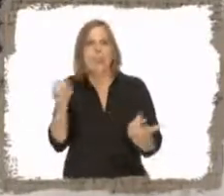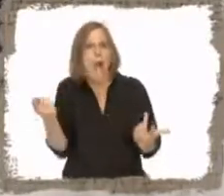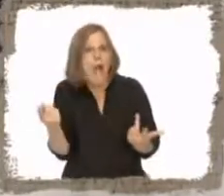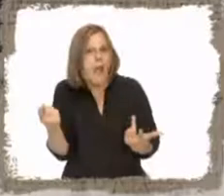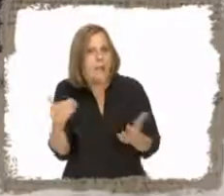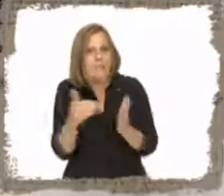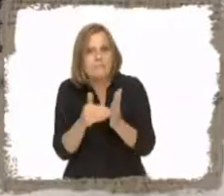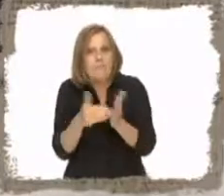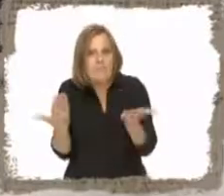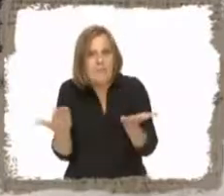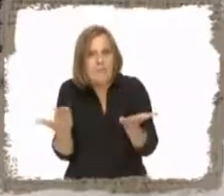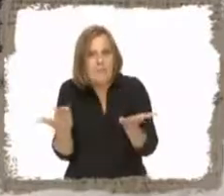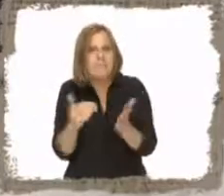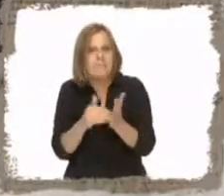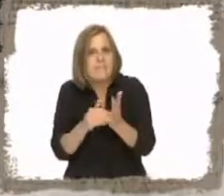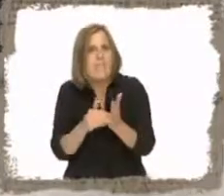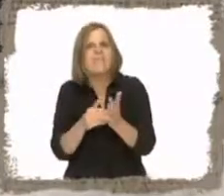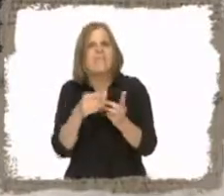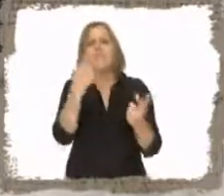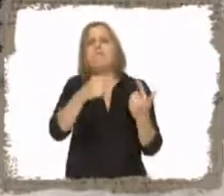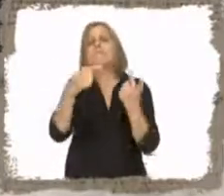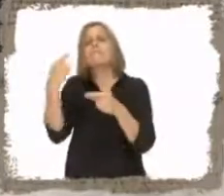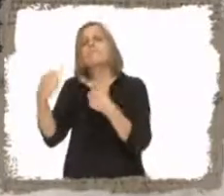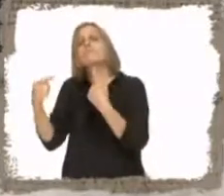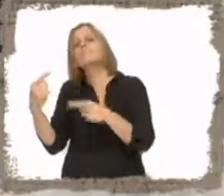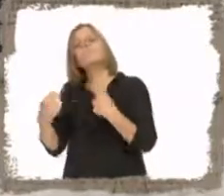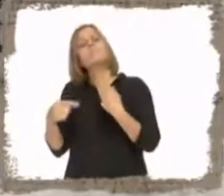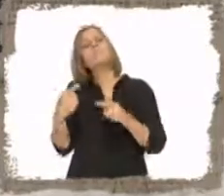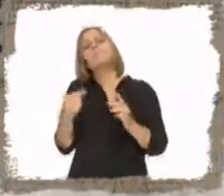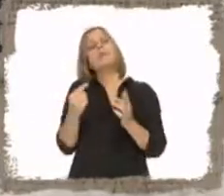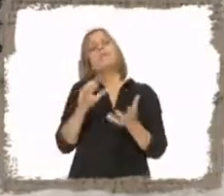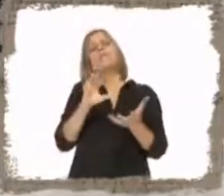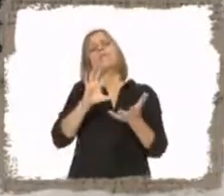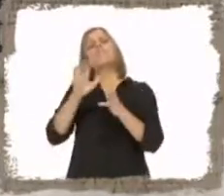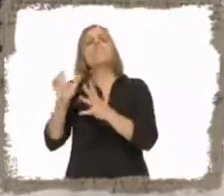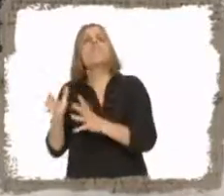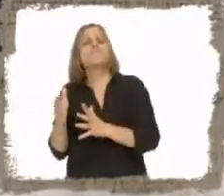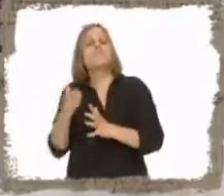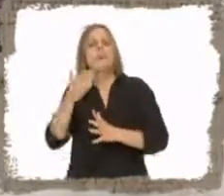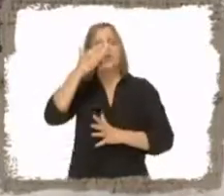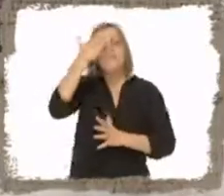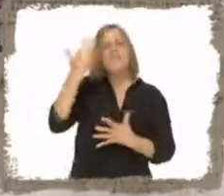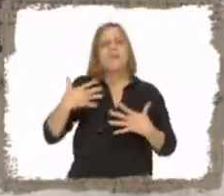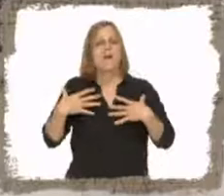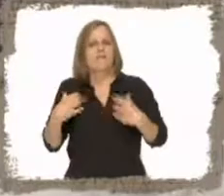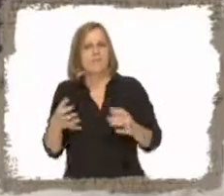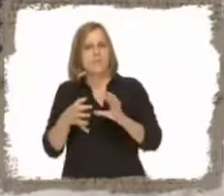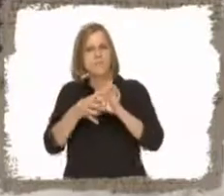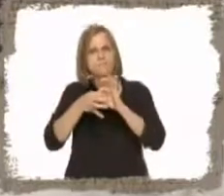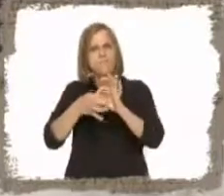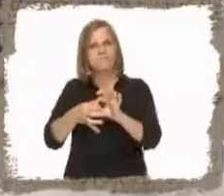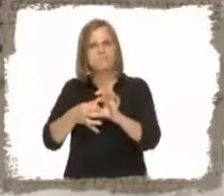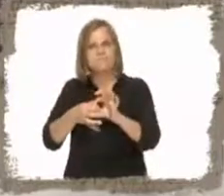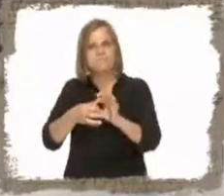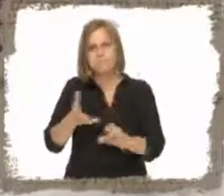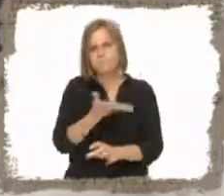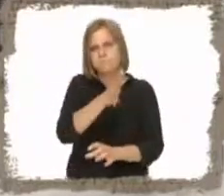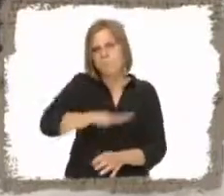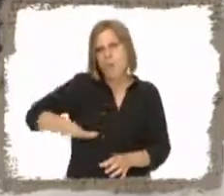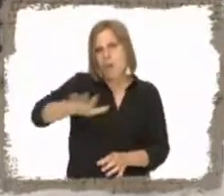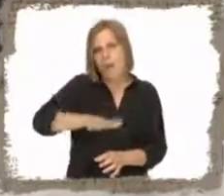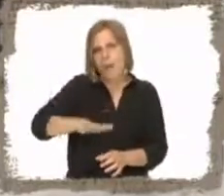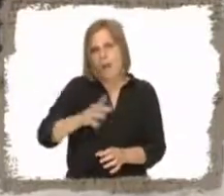país determinado, va a afectar y va a tener distintos perfiles epidemiológicos asociados a